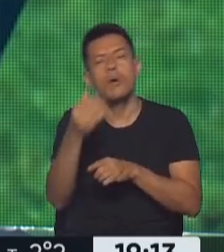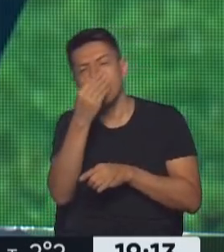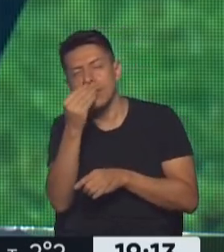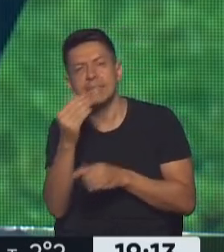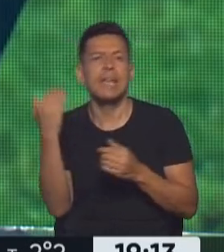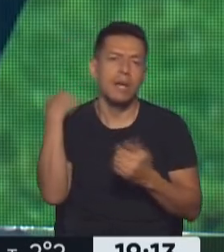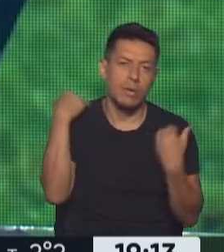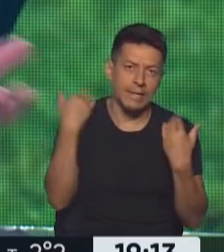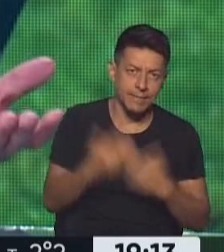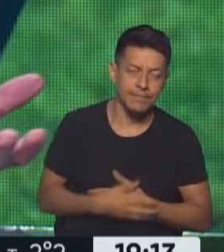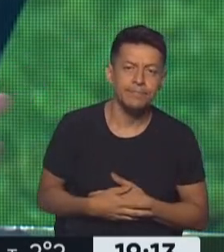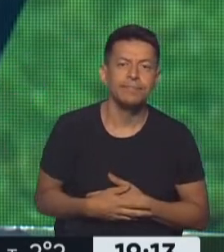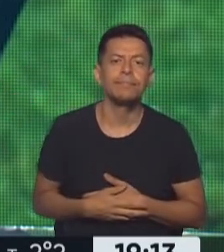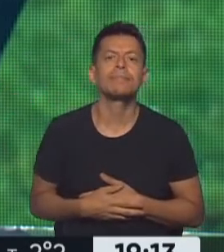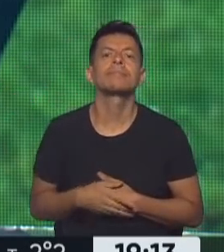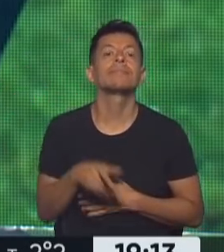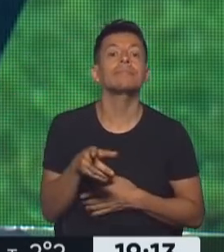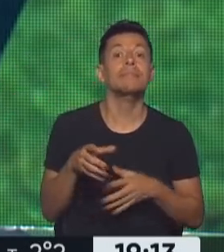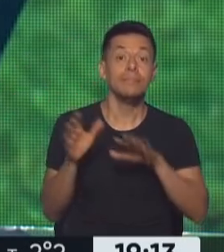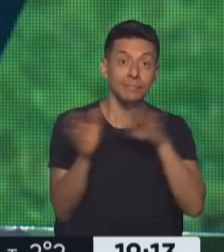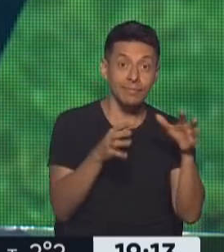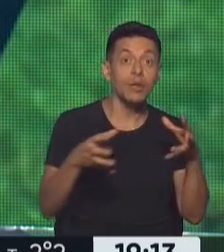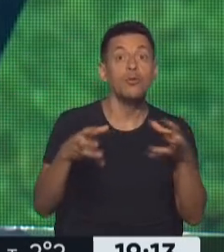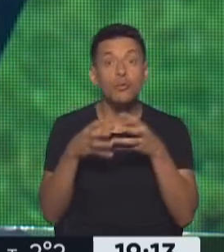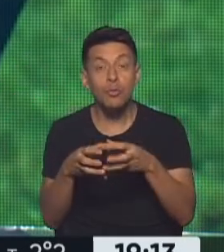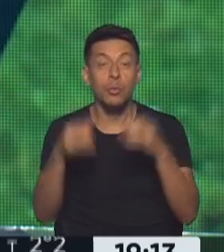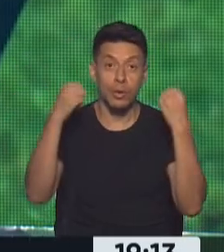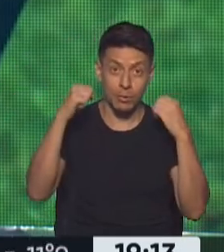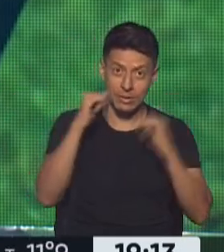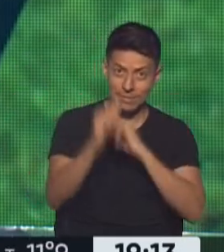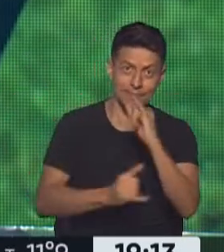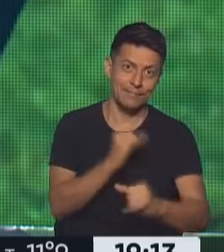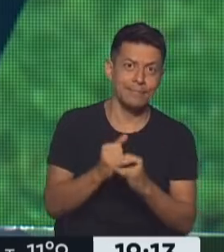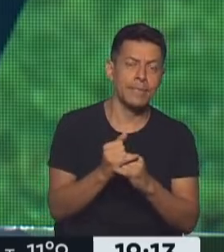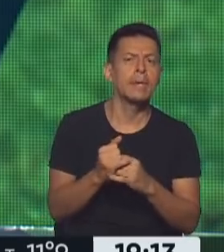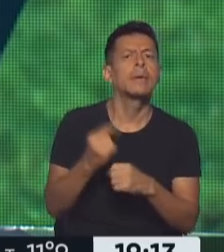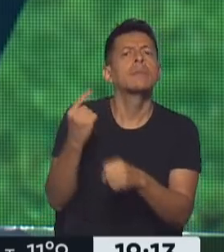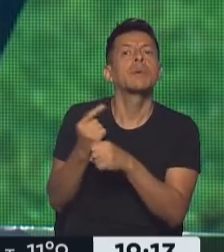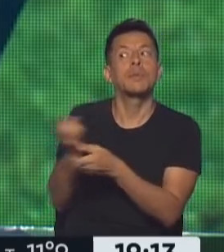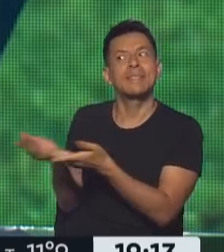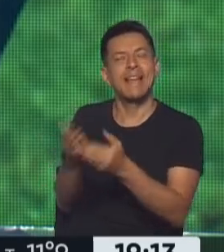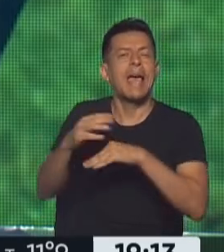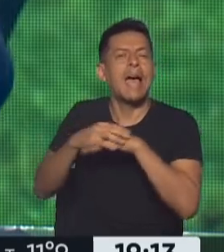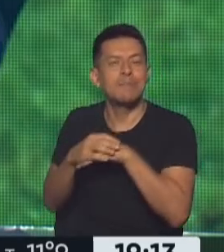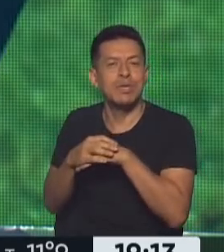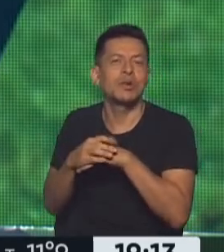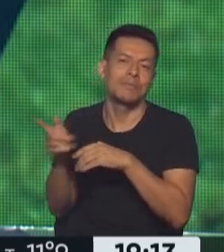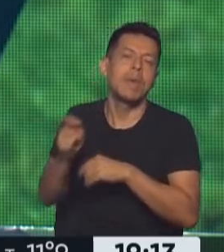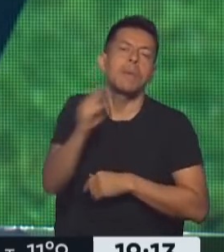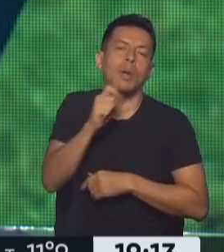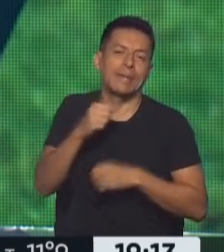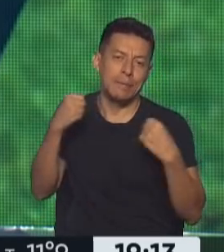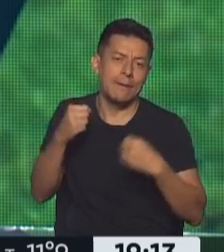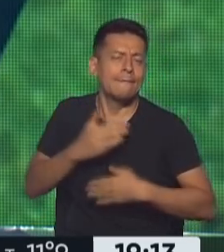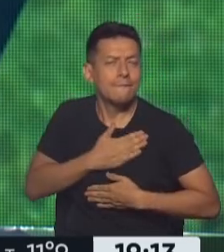tenemos que hablar obviamente de fútbol de deportes para eso yo les voy a presentar una primera un amigo después de un periodista deportivo mis